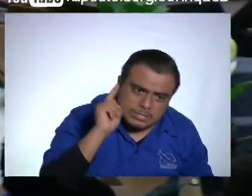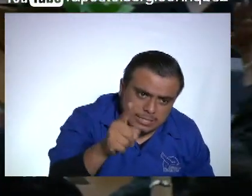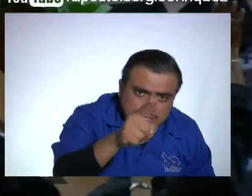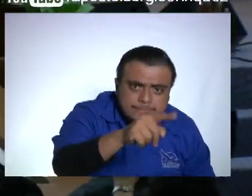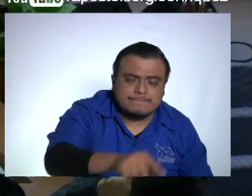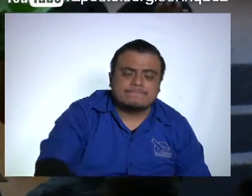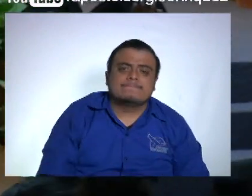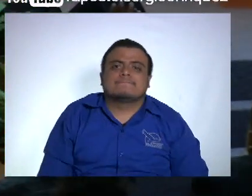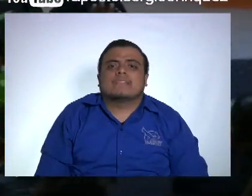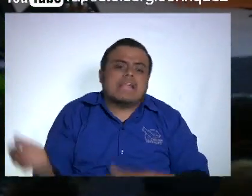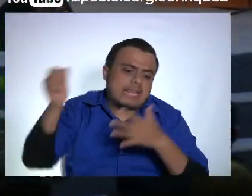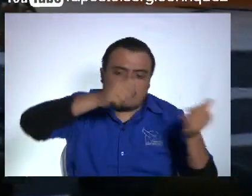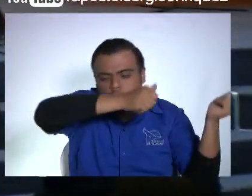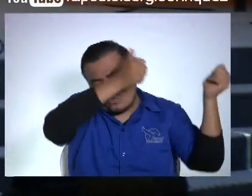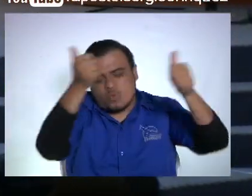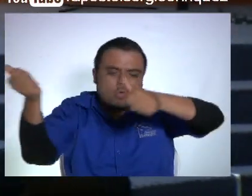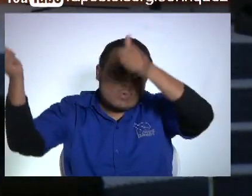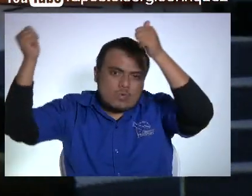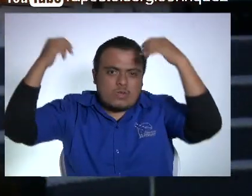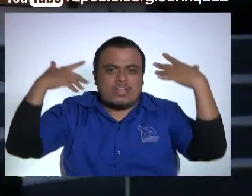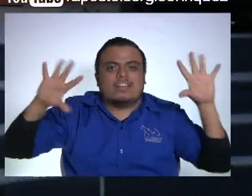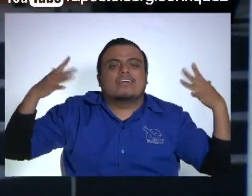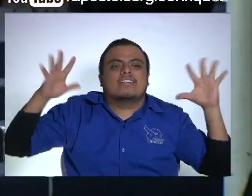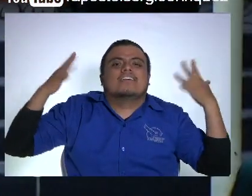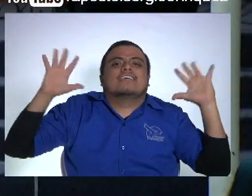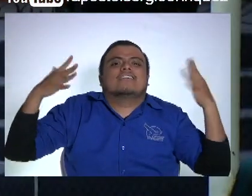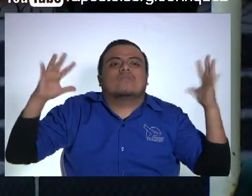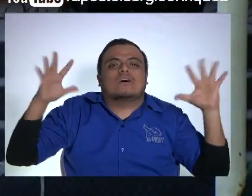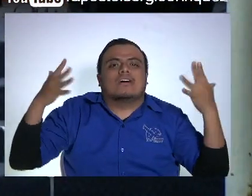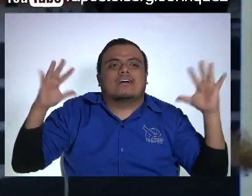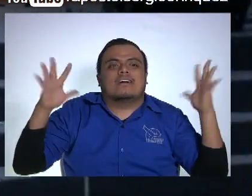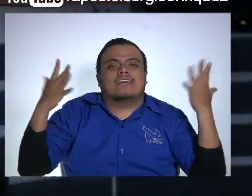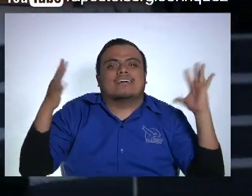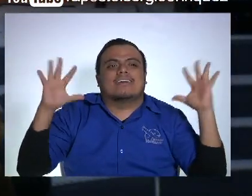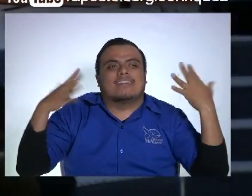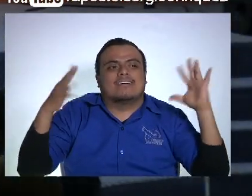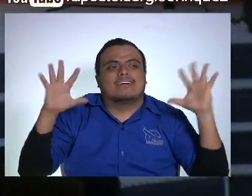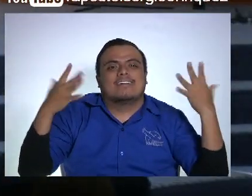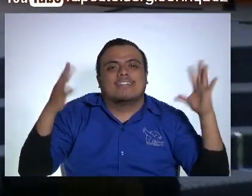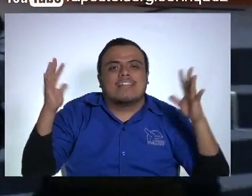Aleluya. Dale un grito de victoria esta noche.